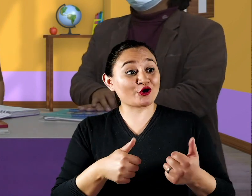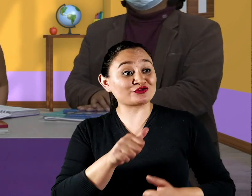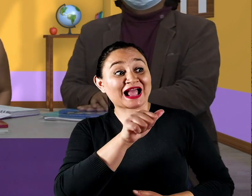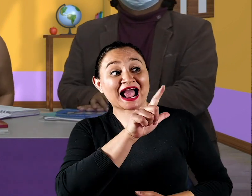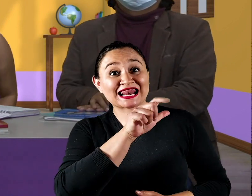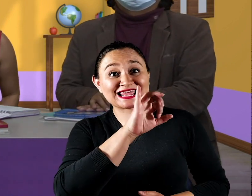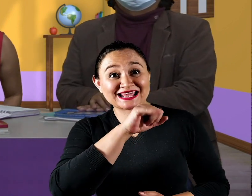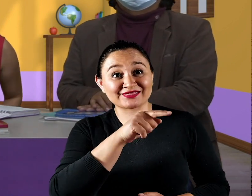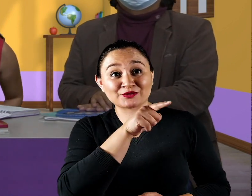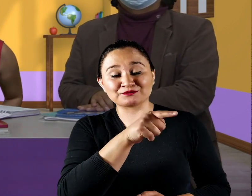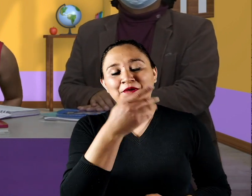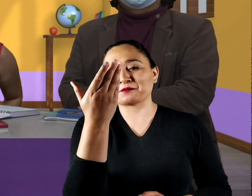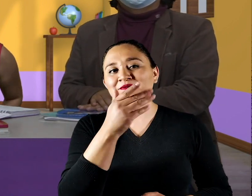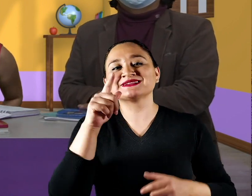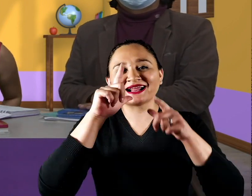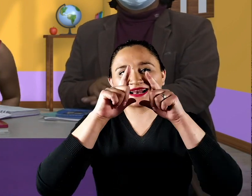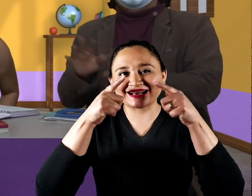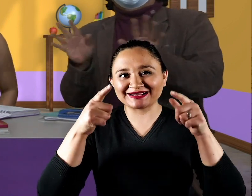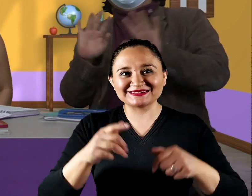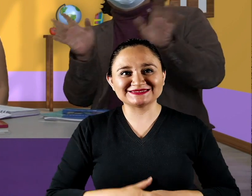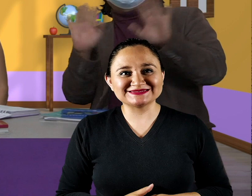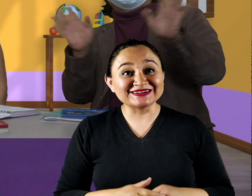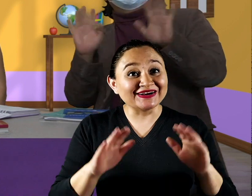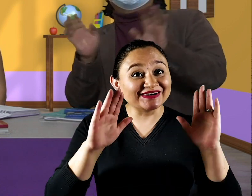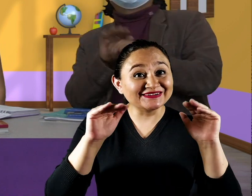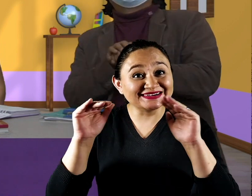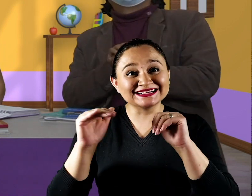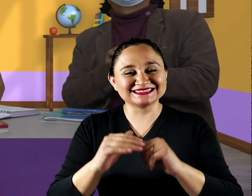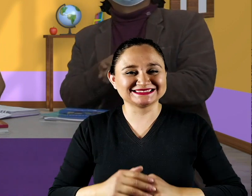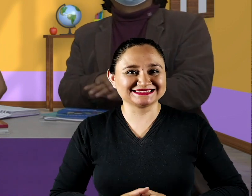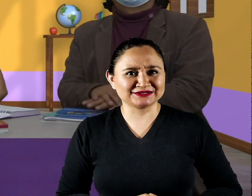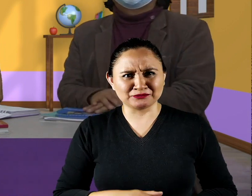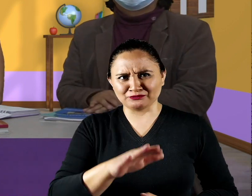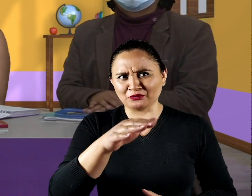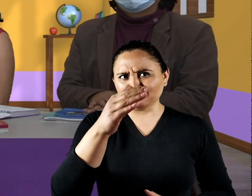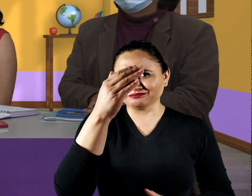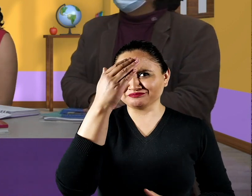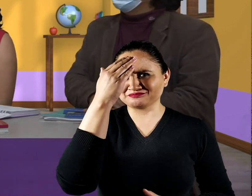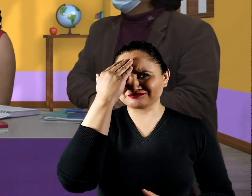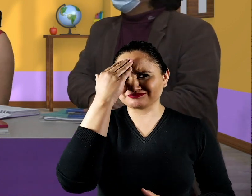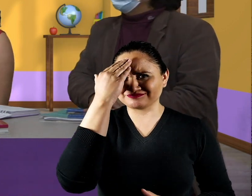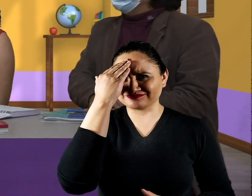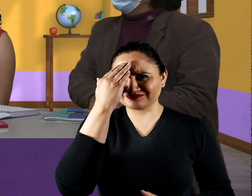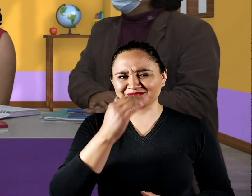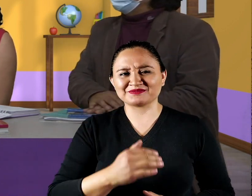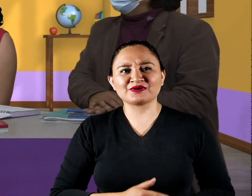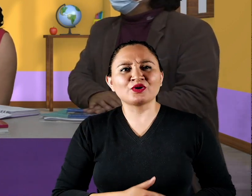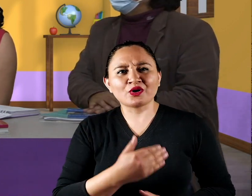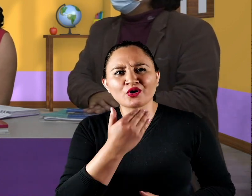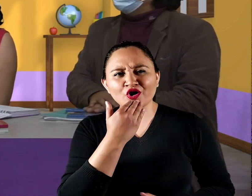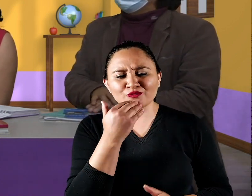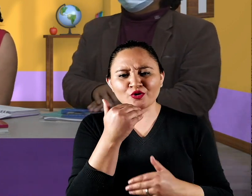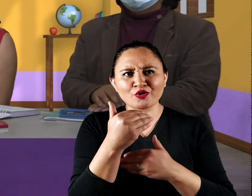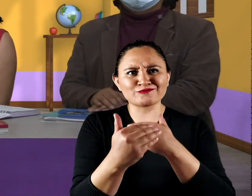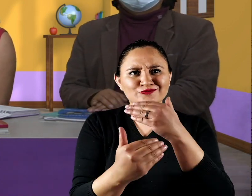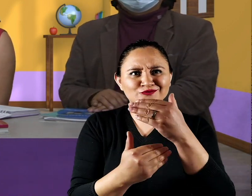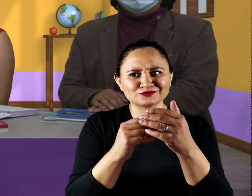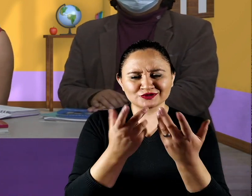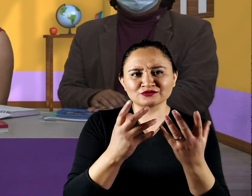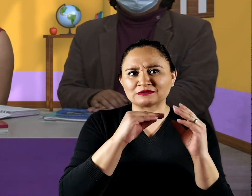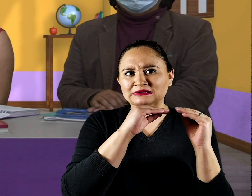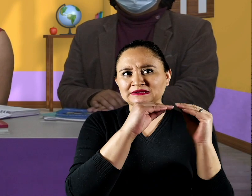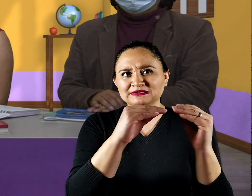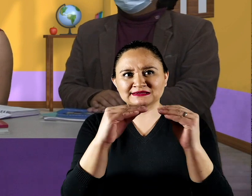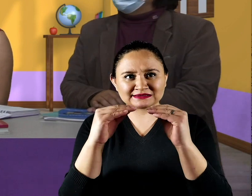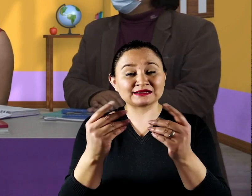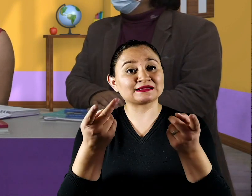Alejandro, el profe de Lengua y Literatura. Hola. Hola. ¿Saben qué? Se transforma el proceso de enseñanza y